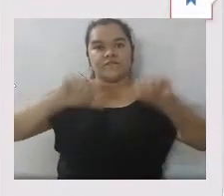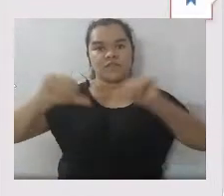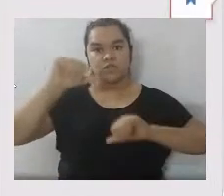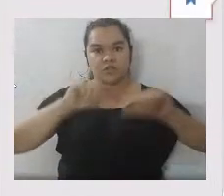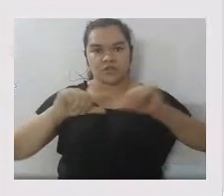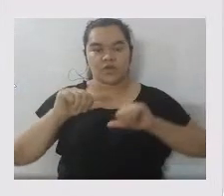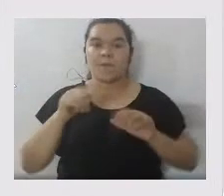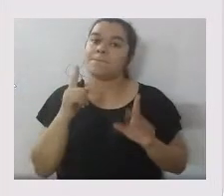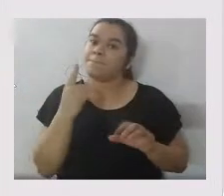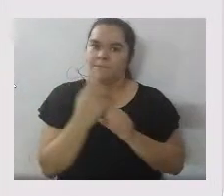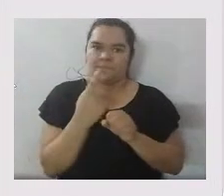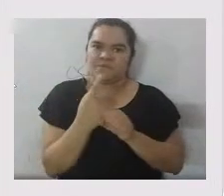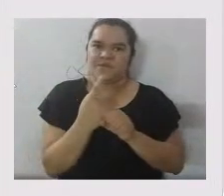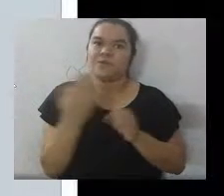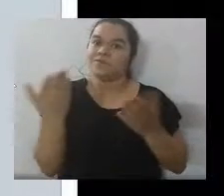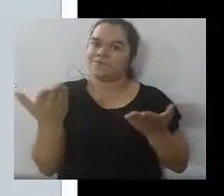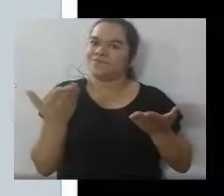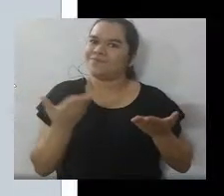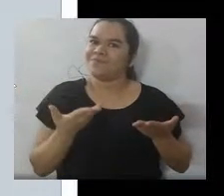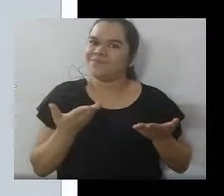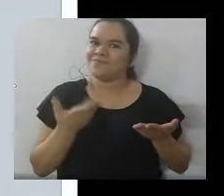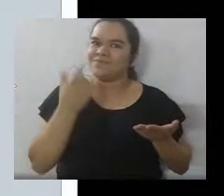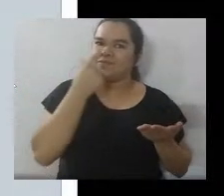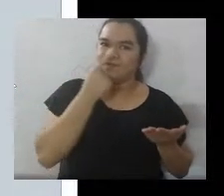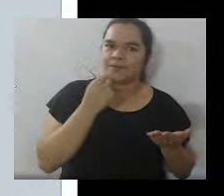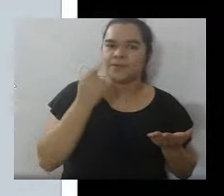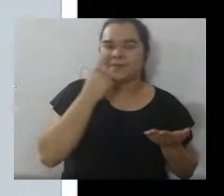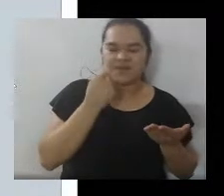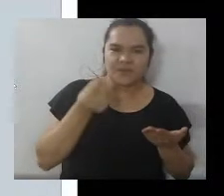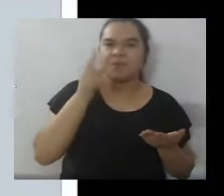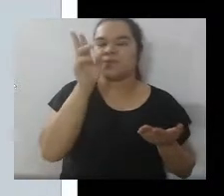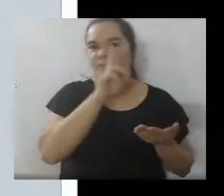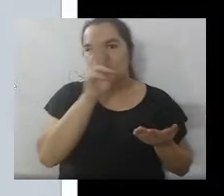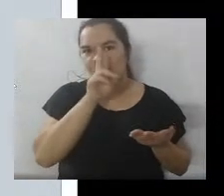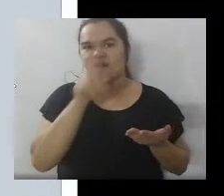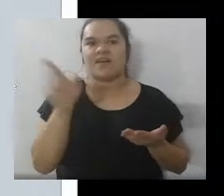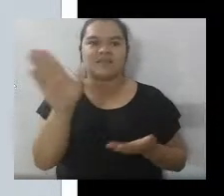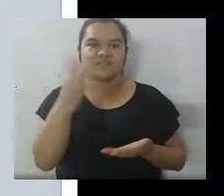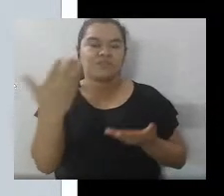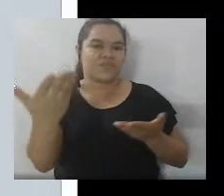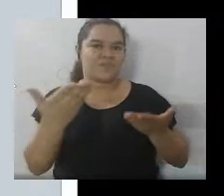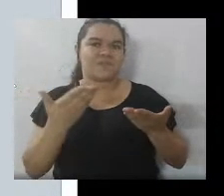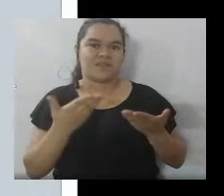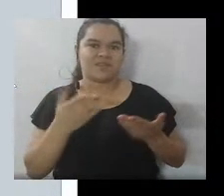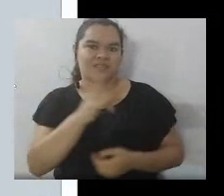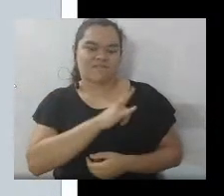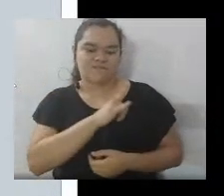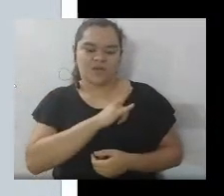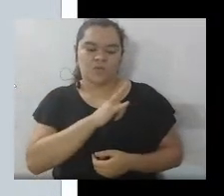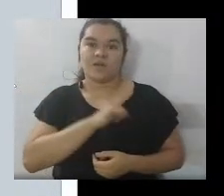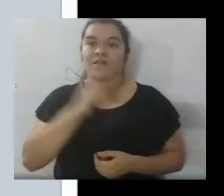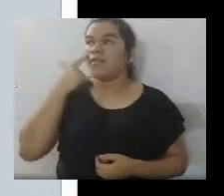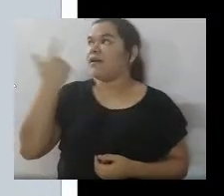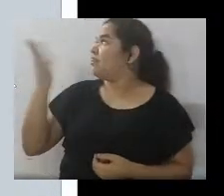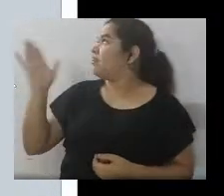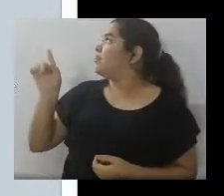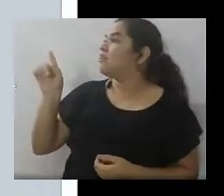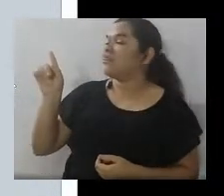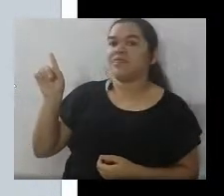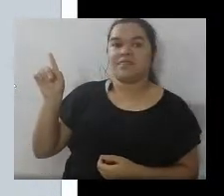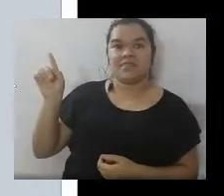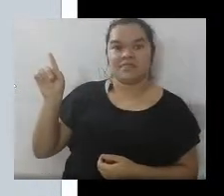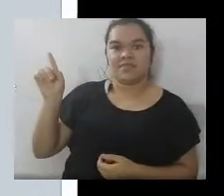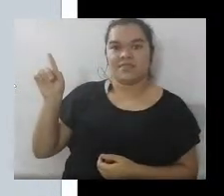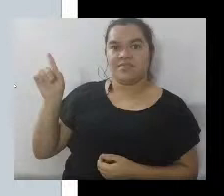bienvenidos y bienvenidas a la Universidad Nacional del Nordeste, particularmente a la Facultad de